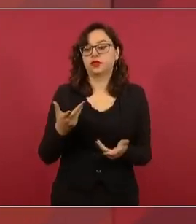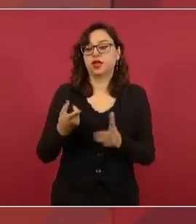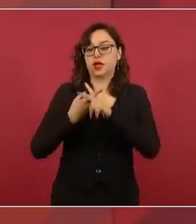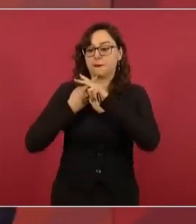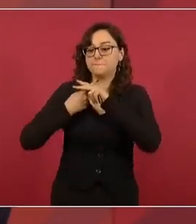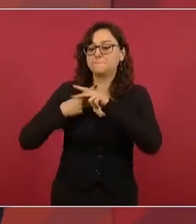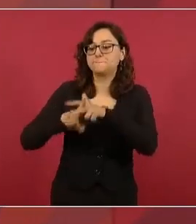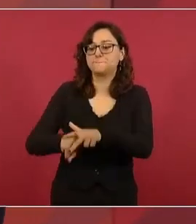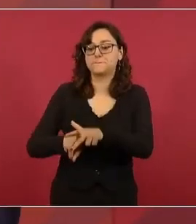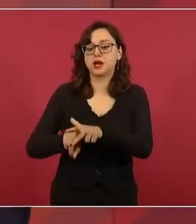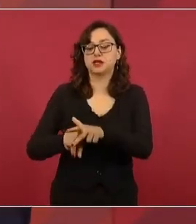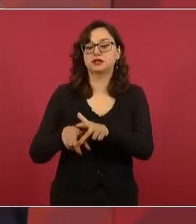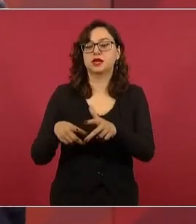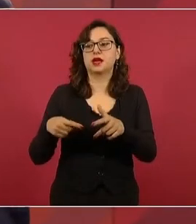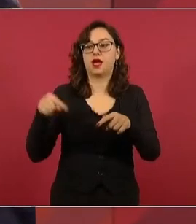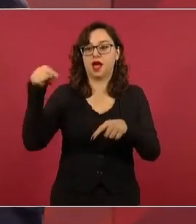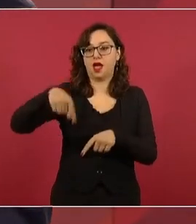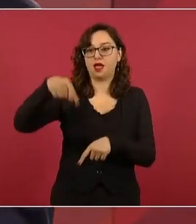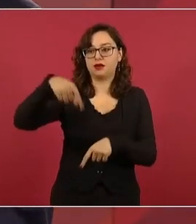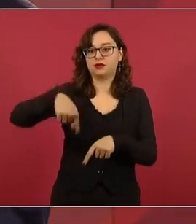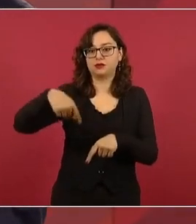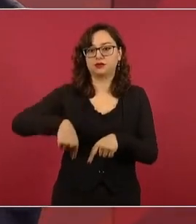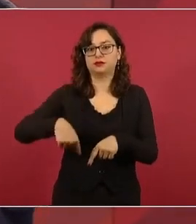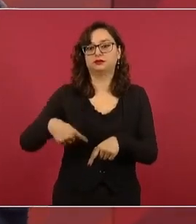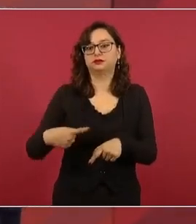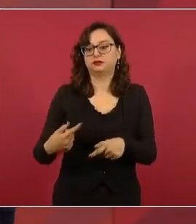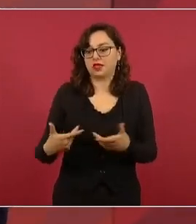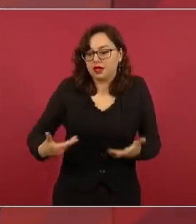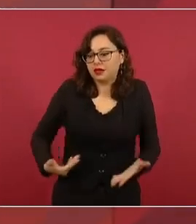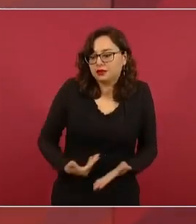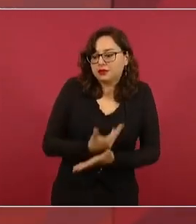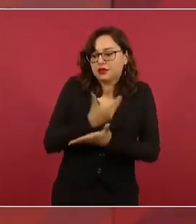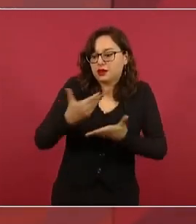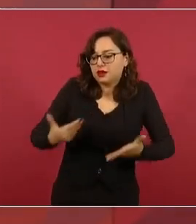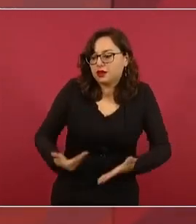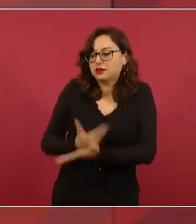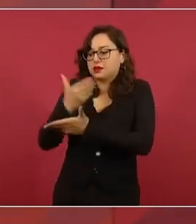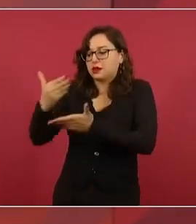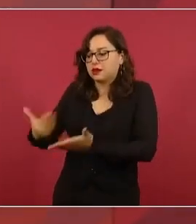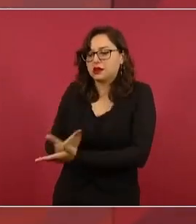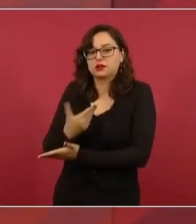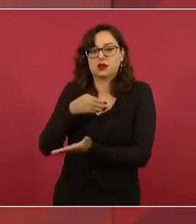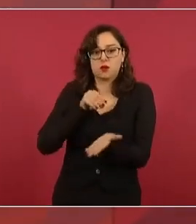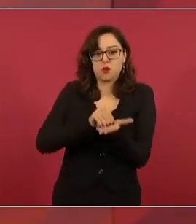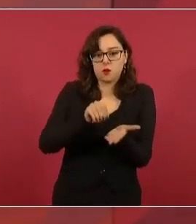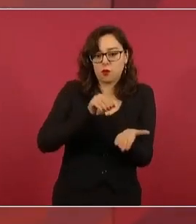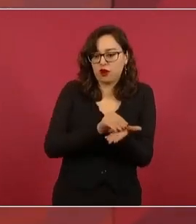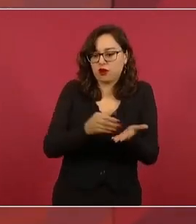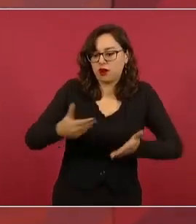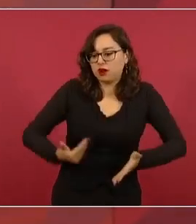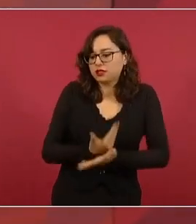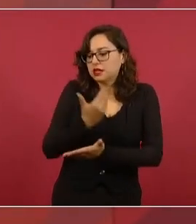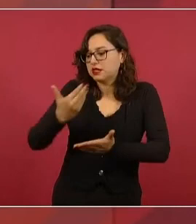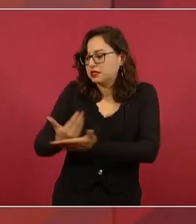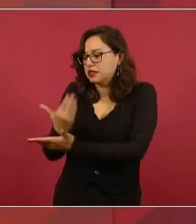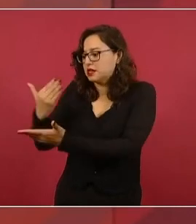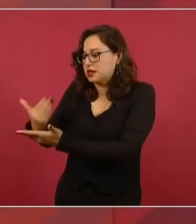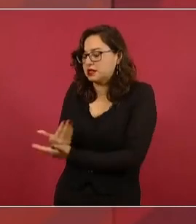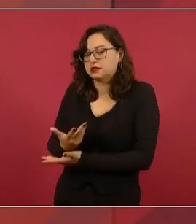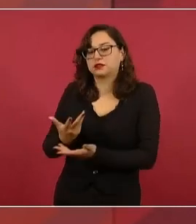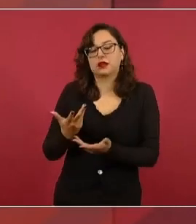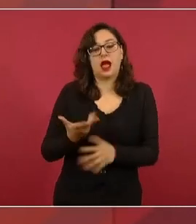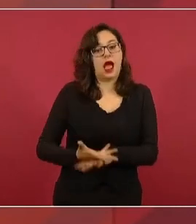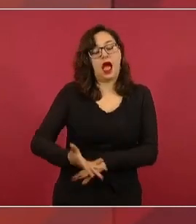No podía uno entrar a Yucatán con un sándwich o